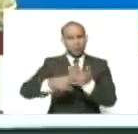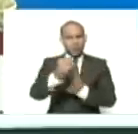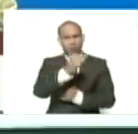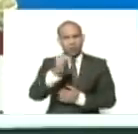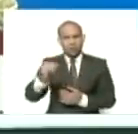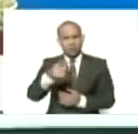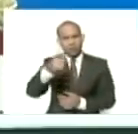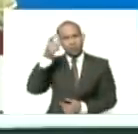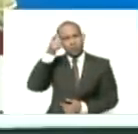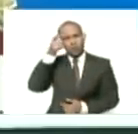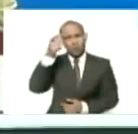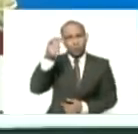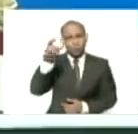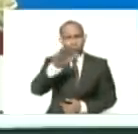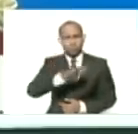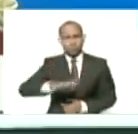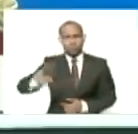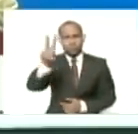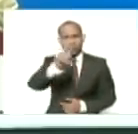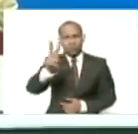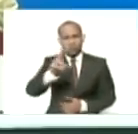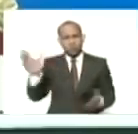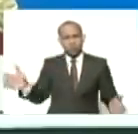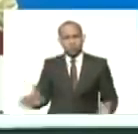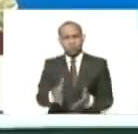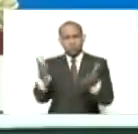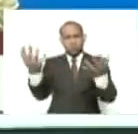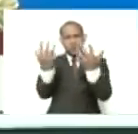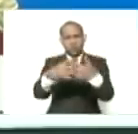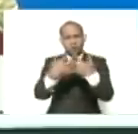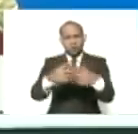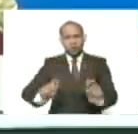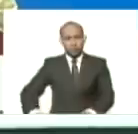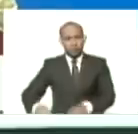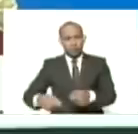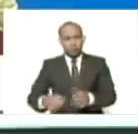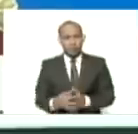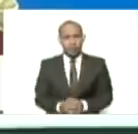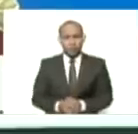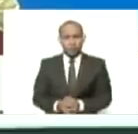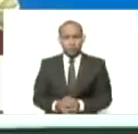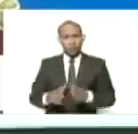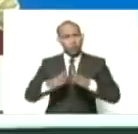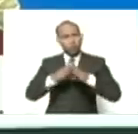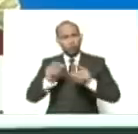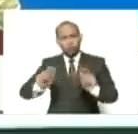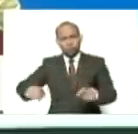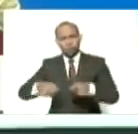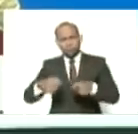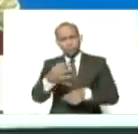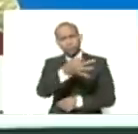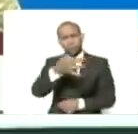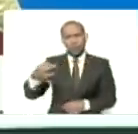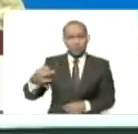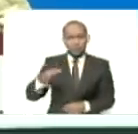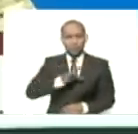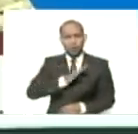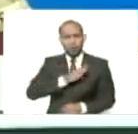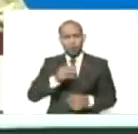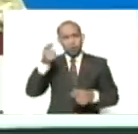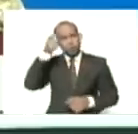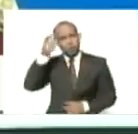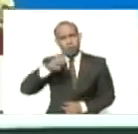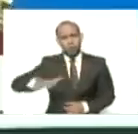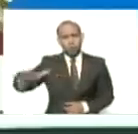pueblo de Venezuela, de impulso de la industria del calzado y que le llegue el calzado de calidad, de la máxima calidad al